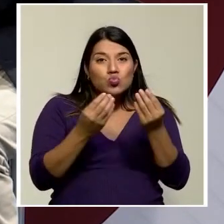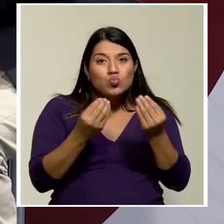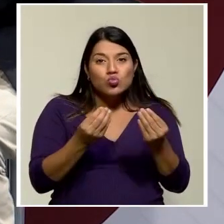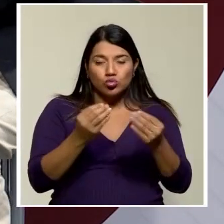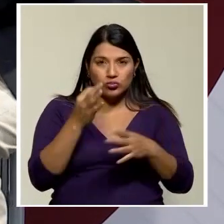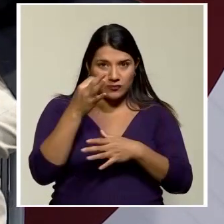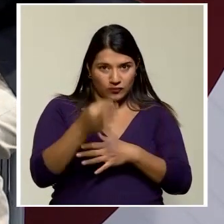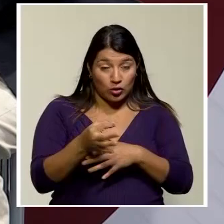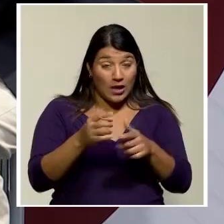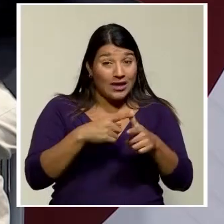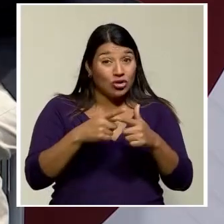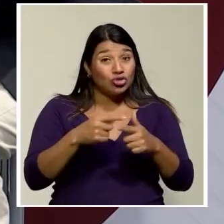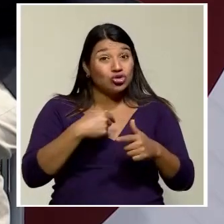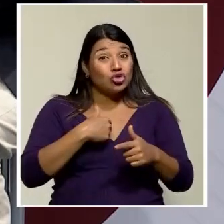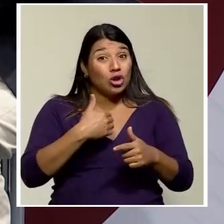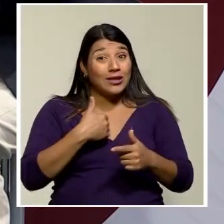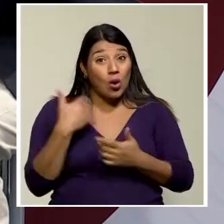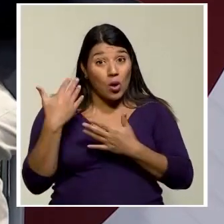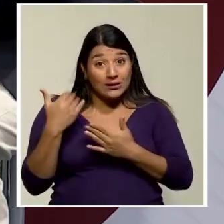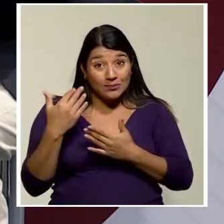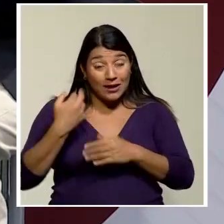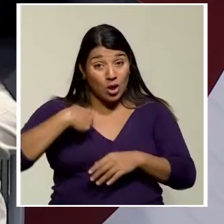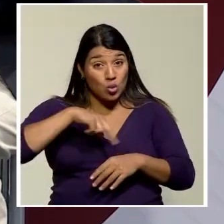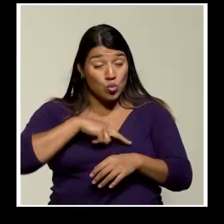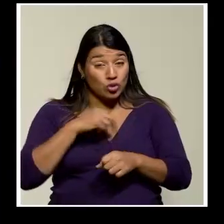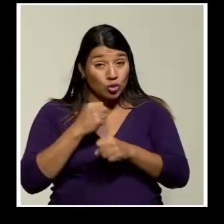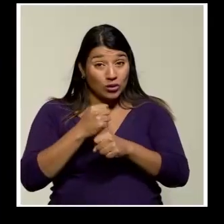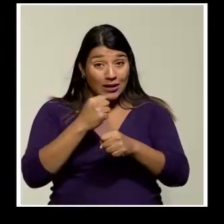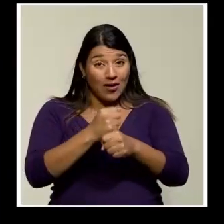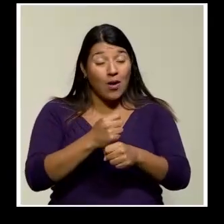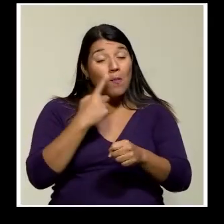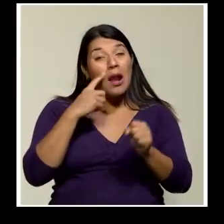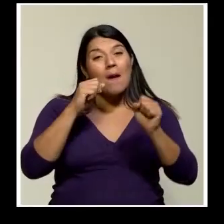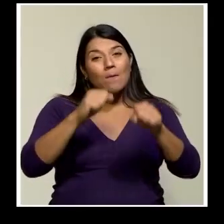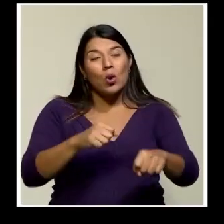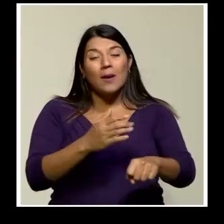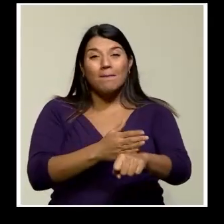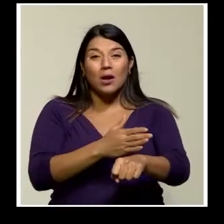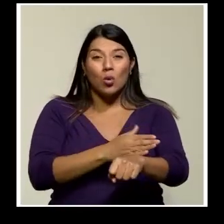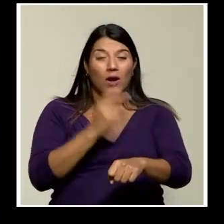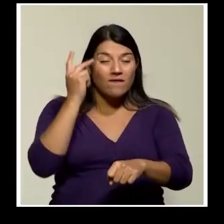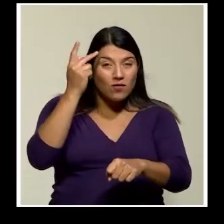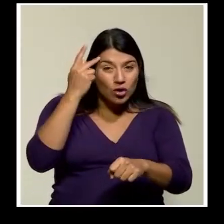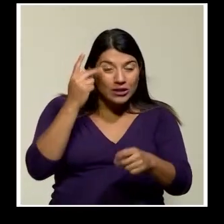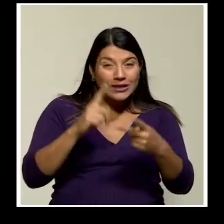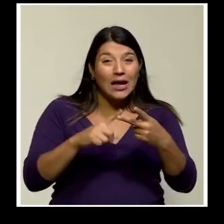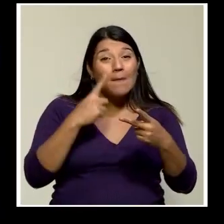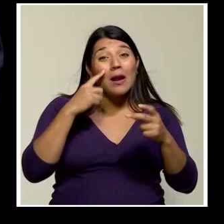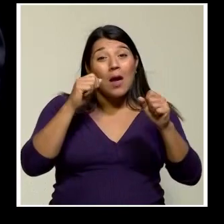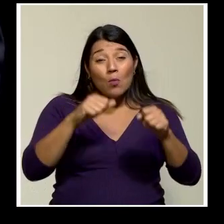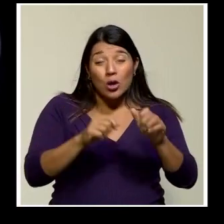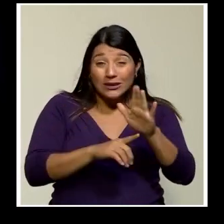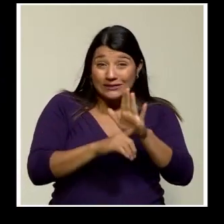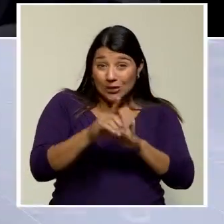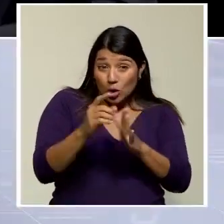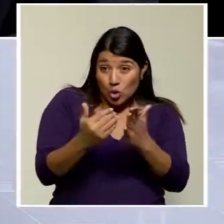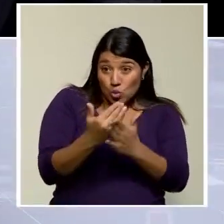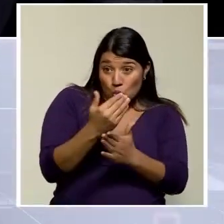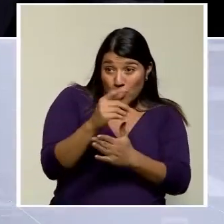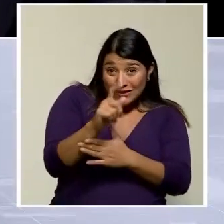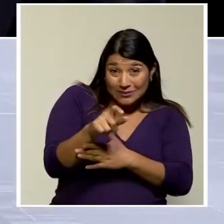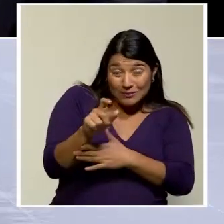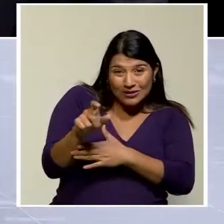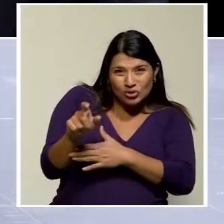tengo esperanza de que ese trabajo que hemos venido haciendo de fortalecer la formación política, de desarrollar nuevas figuras que